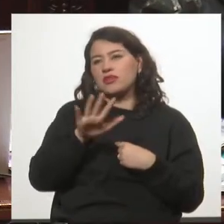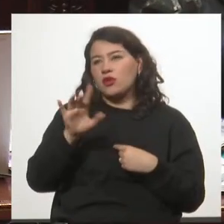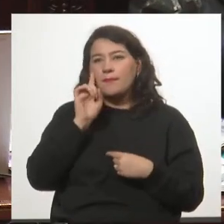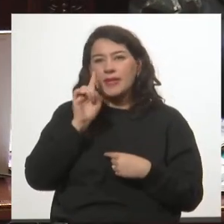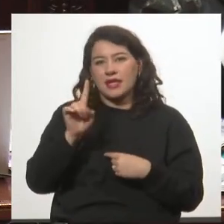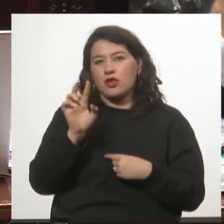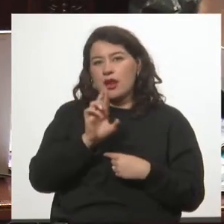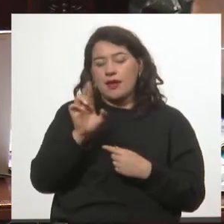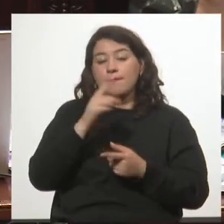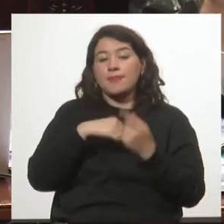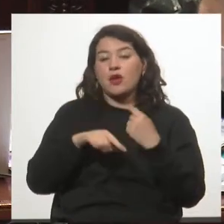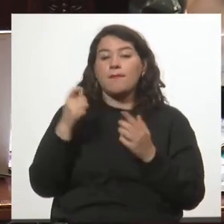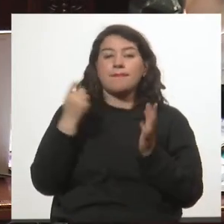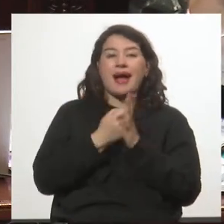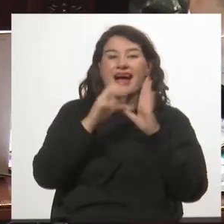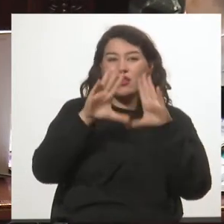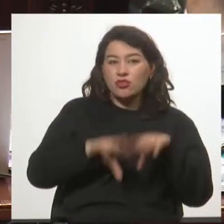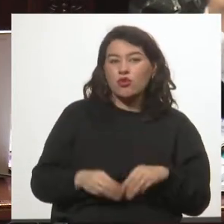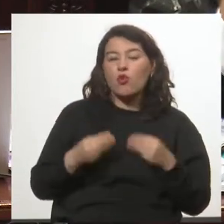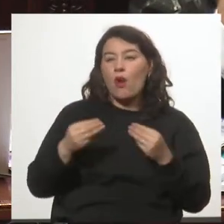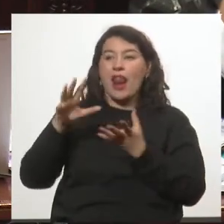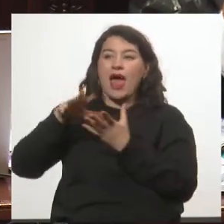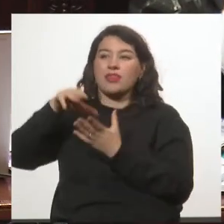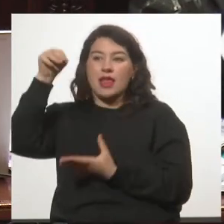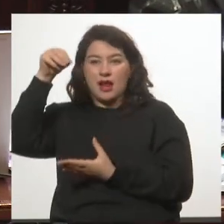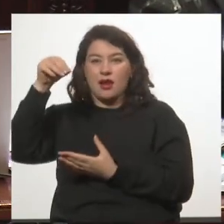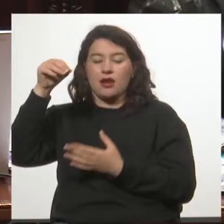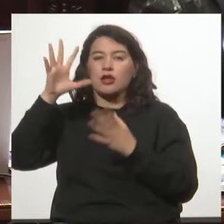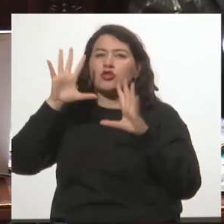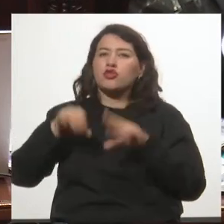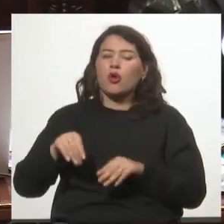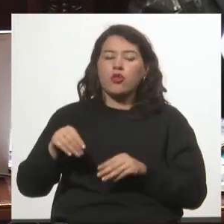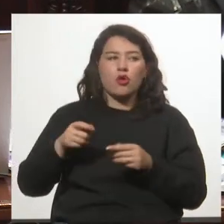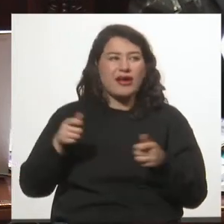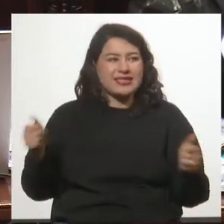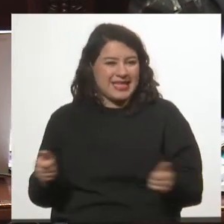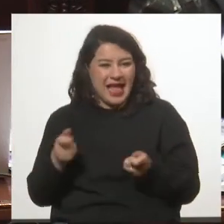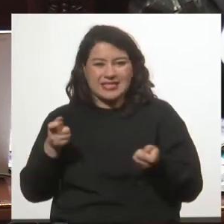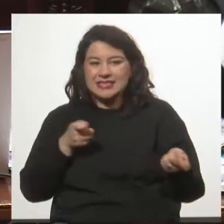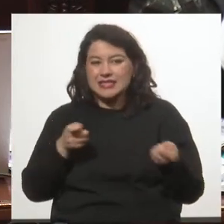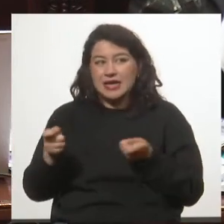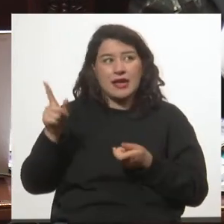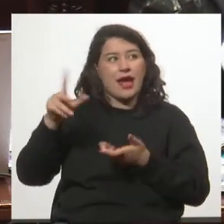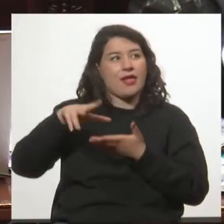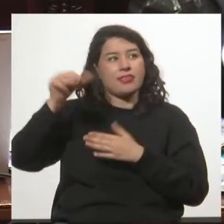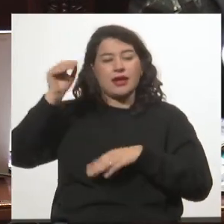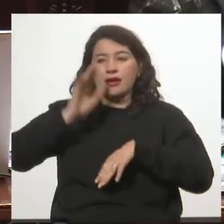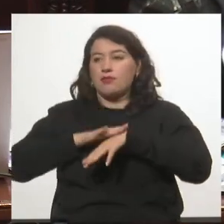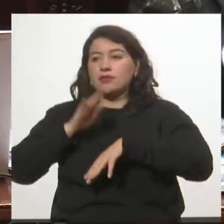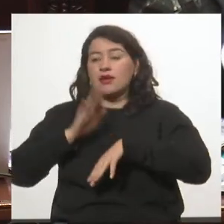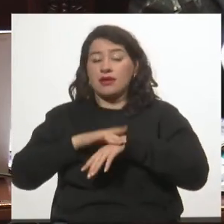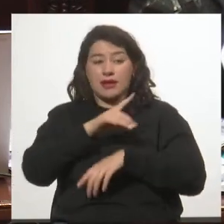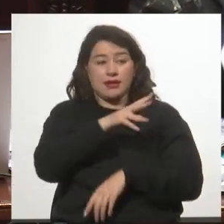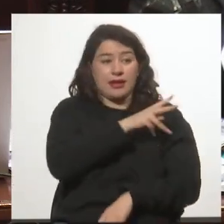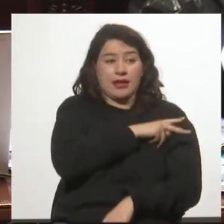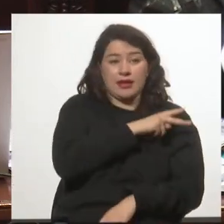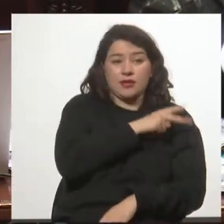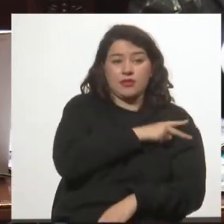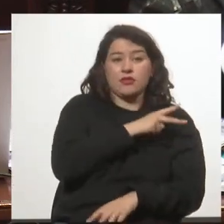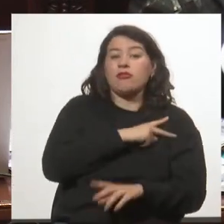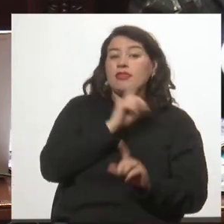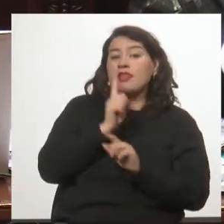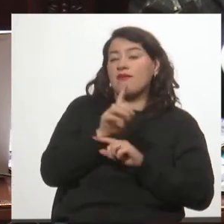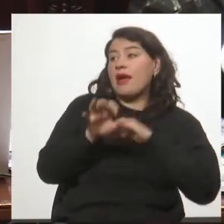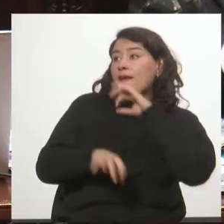sostiene todo el financiamiento de toda la gestión y todas las operaciones a las que finalmente el gerenciador rinde